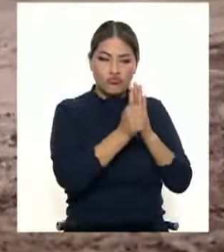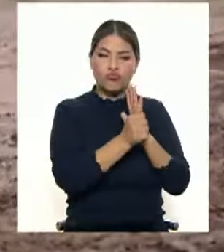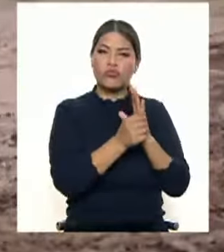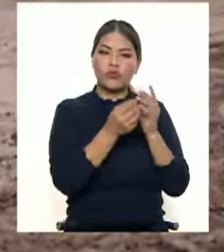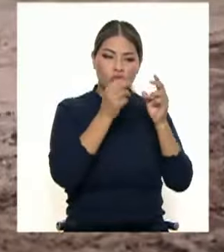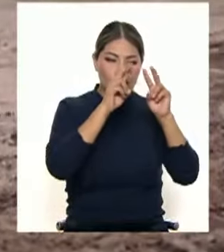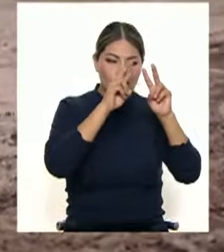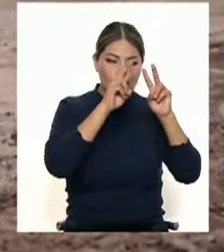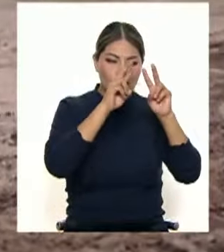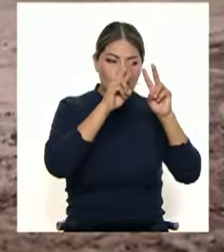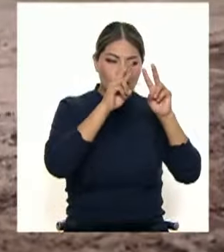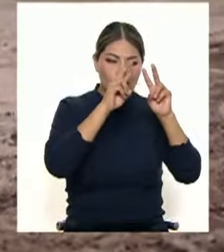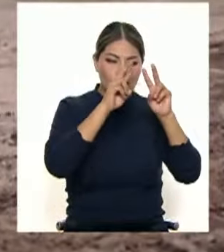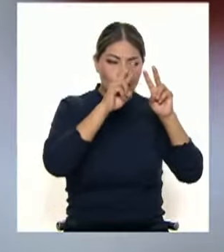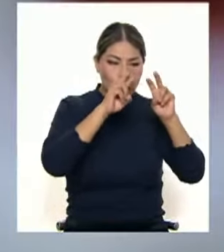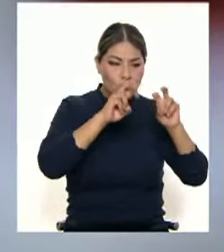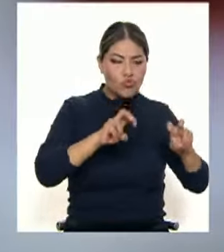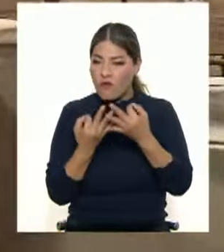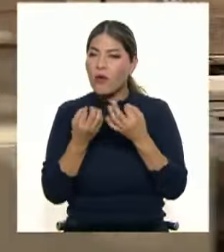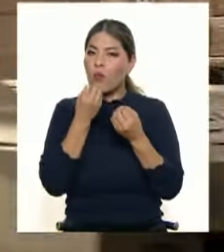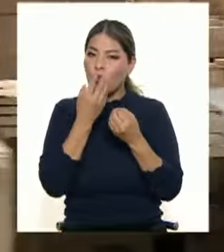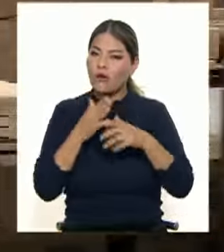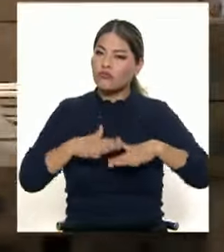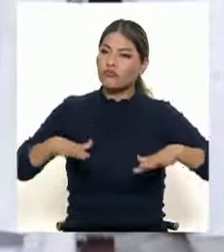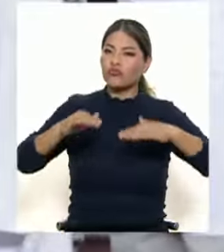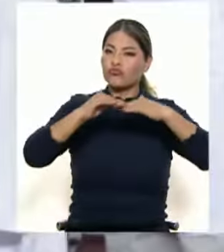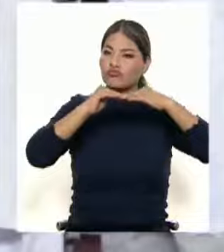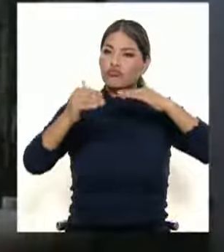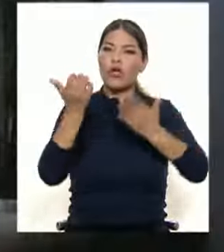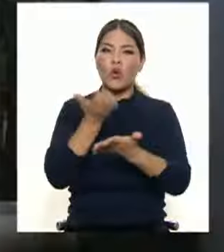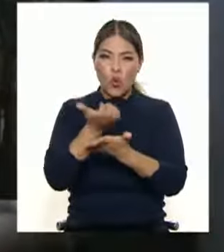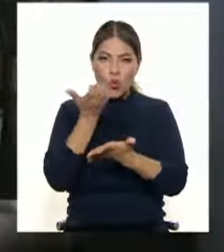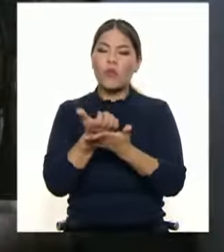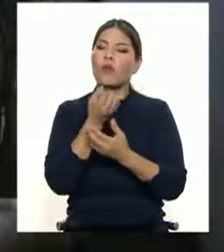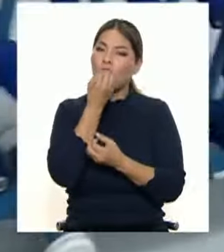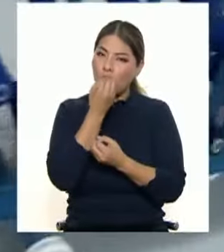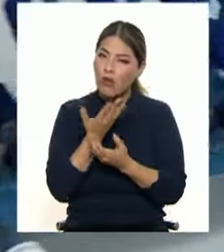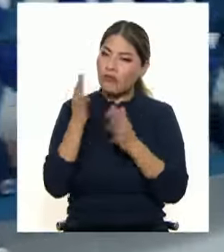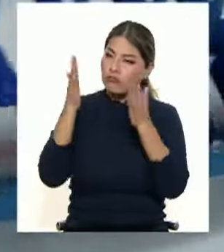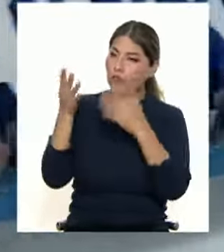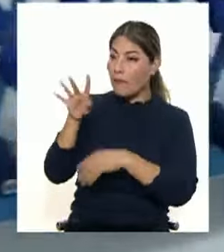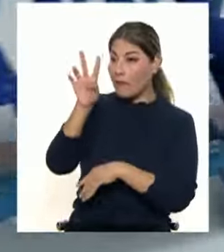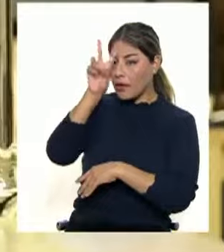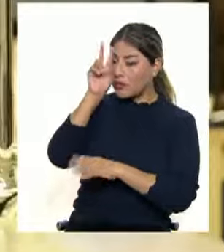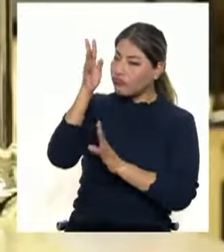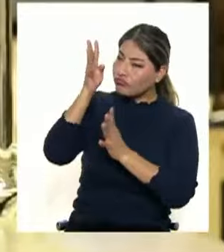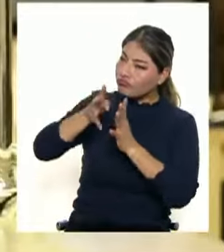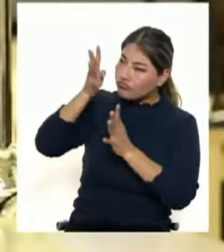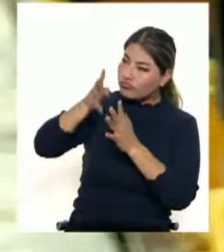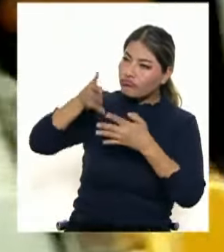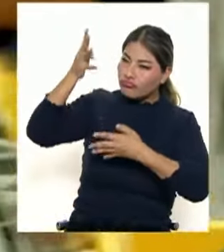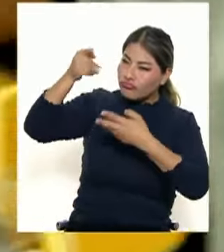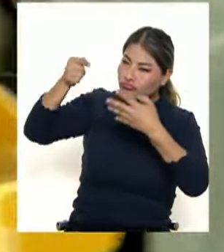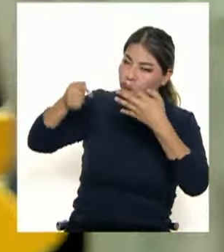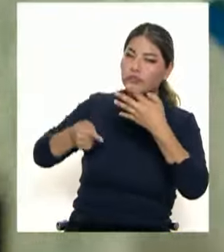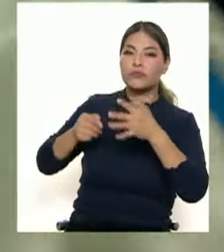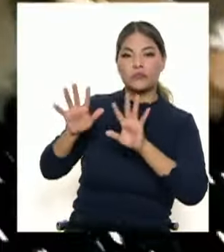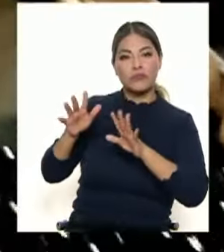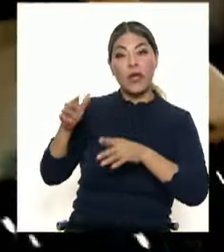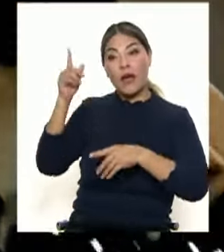formulación de políticas para izar la estabilidad Macro económica a pesar de los desafíos